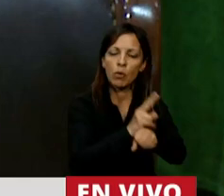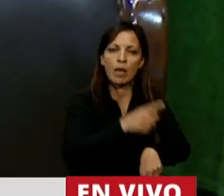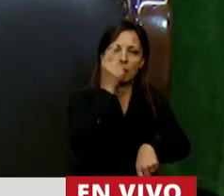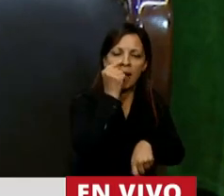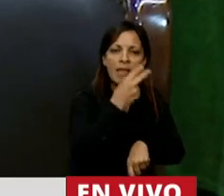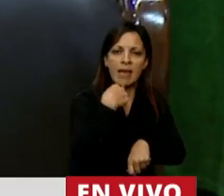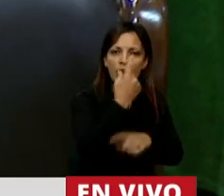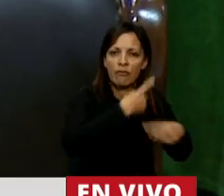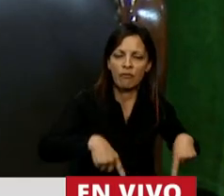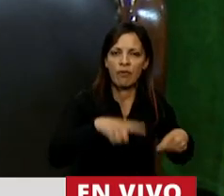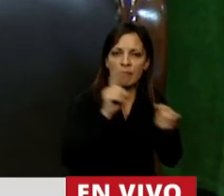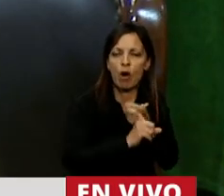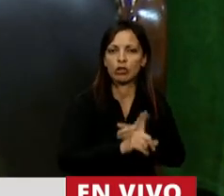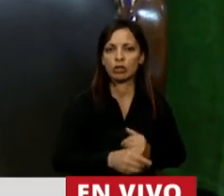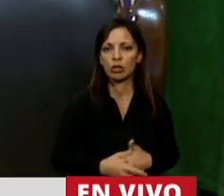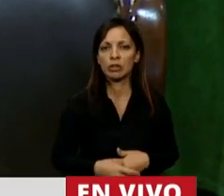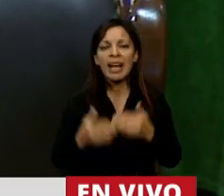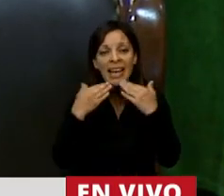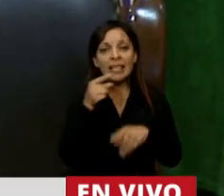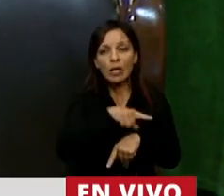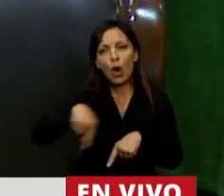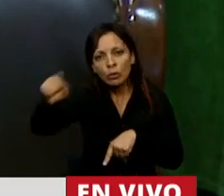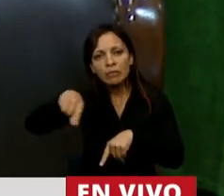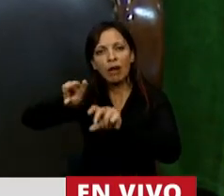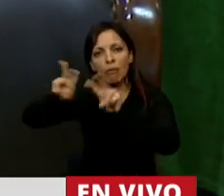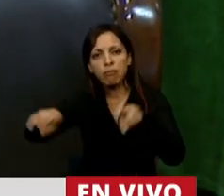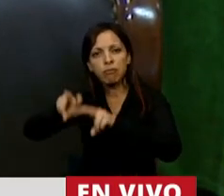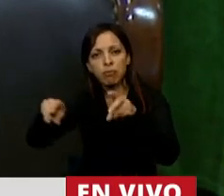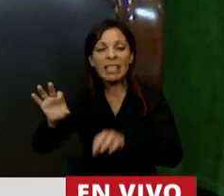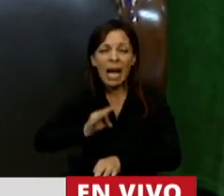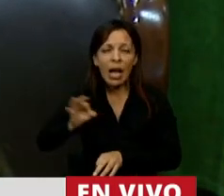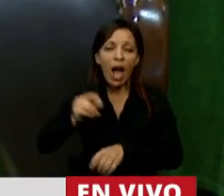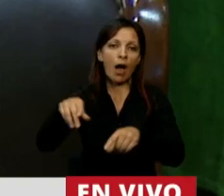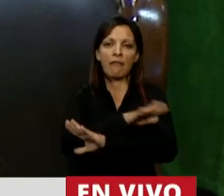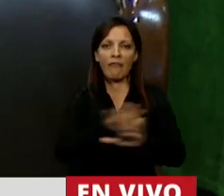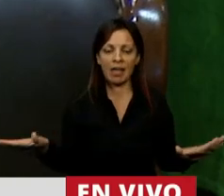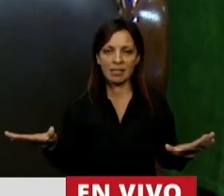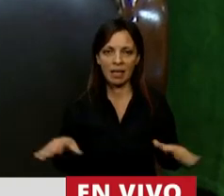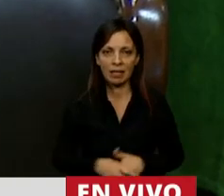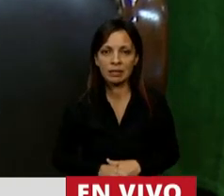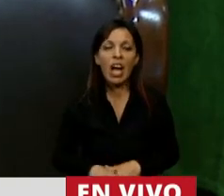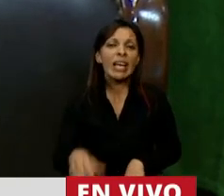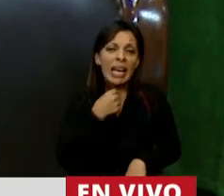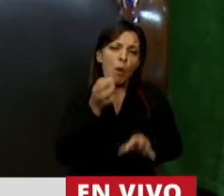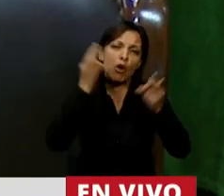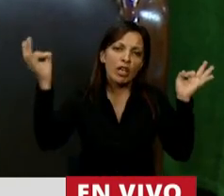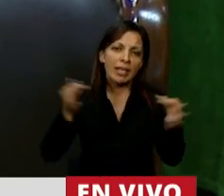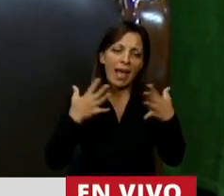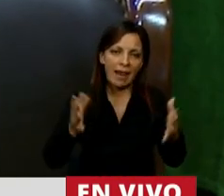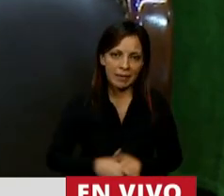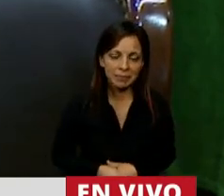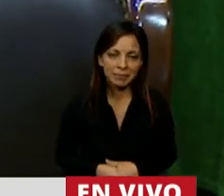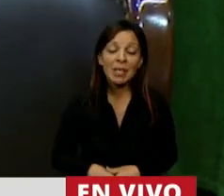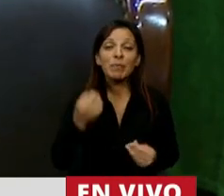y a los maridos. Lo hicimos durante siglos, no lo queremos hacer más. O lo queremos hacer cuando lo decidamos.